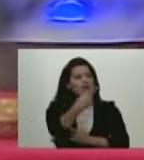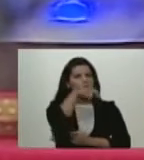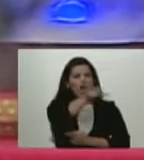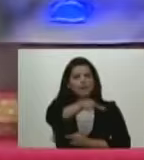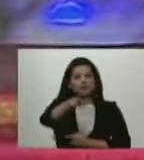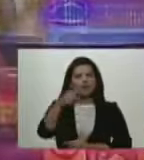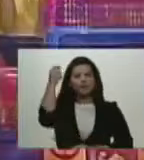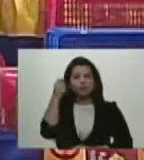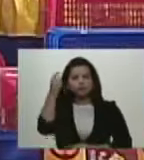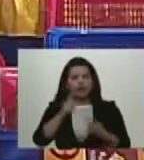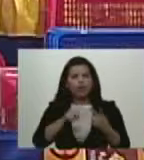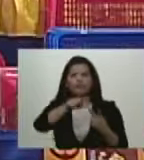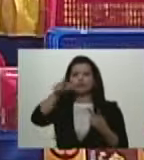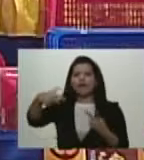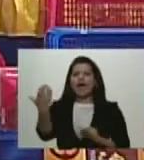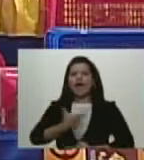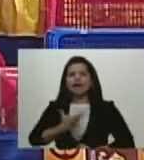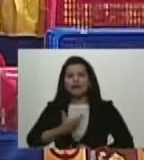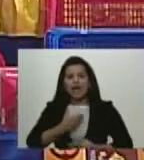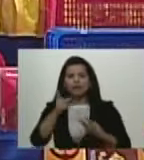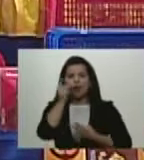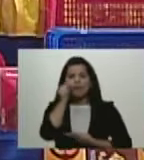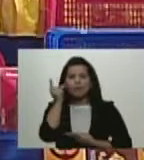diputadas, hermanos,